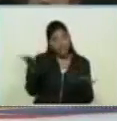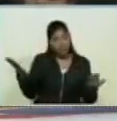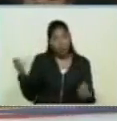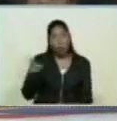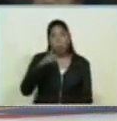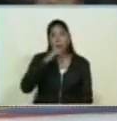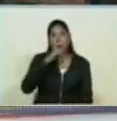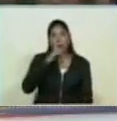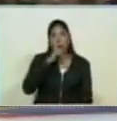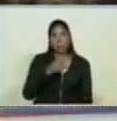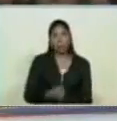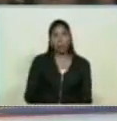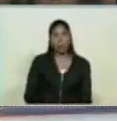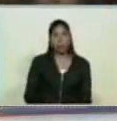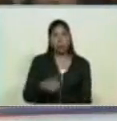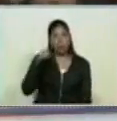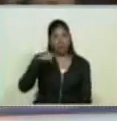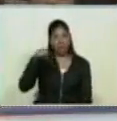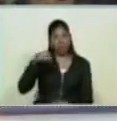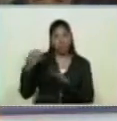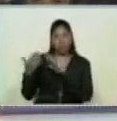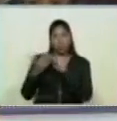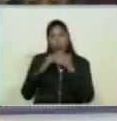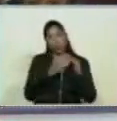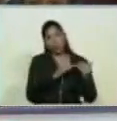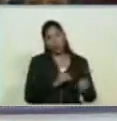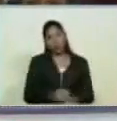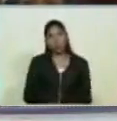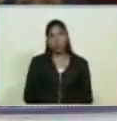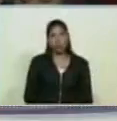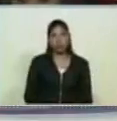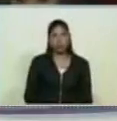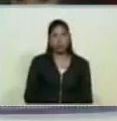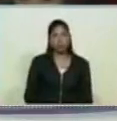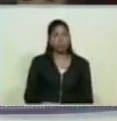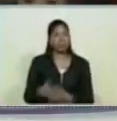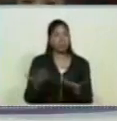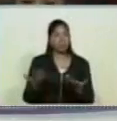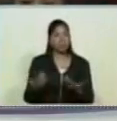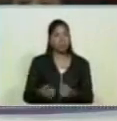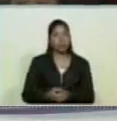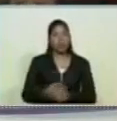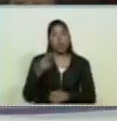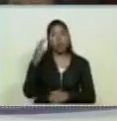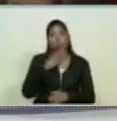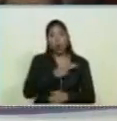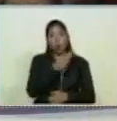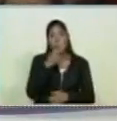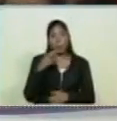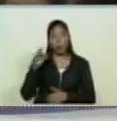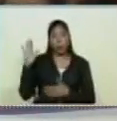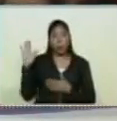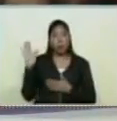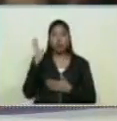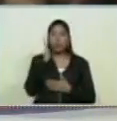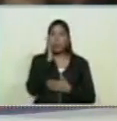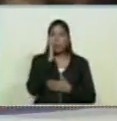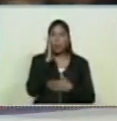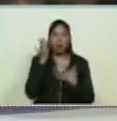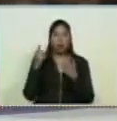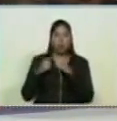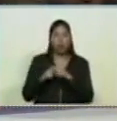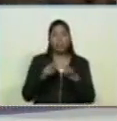presidente, desde aquí de Macarao. Queremos decirle que aquí el compromiso de las más de 7.000 madres que están